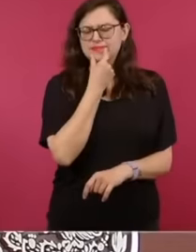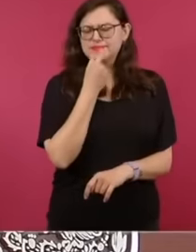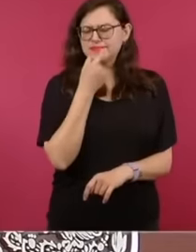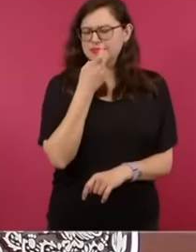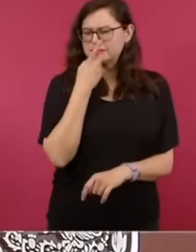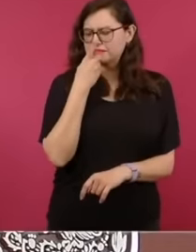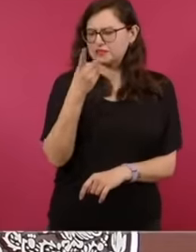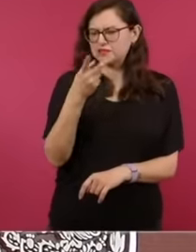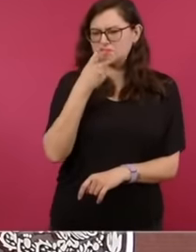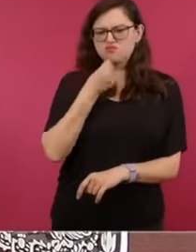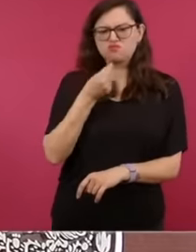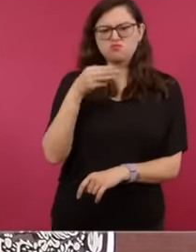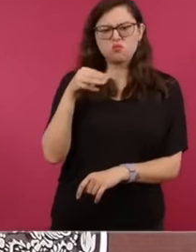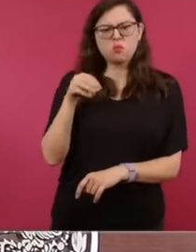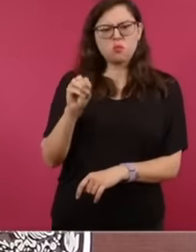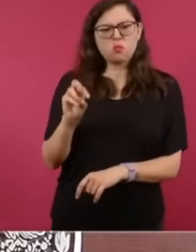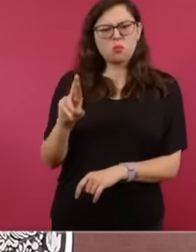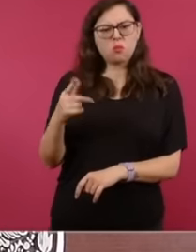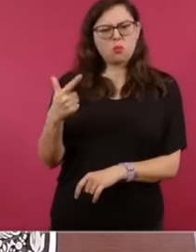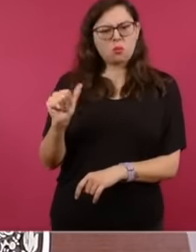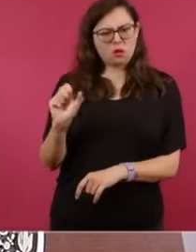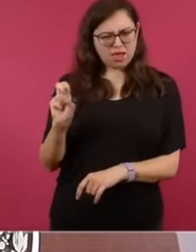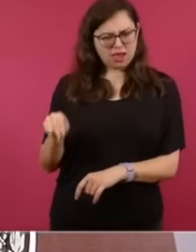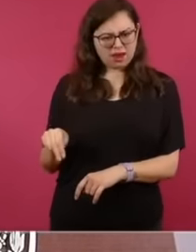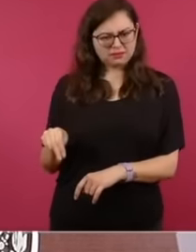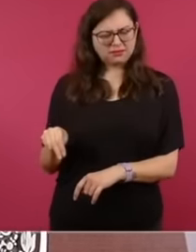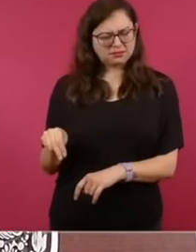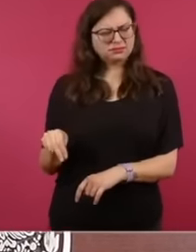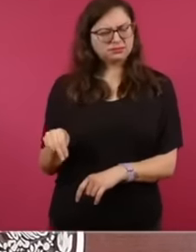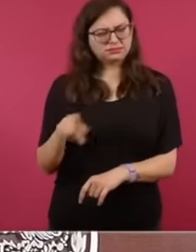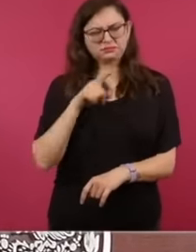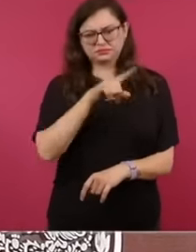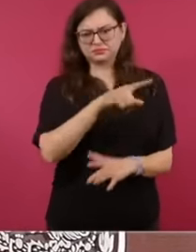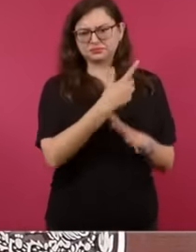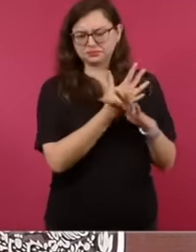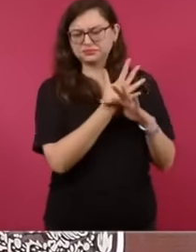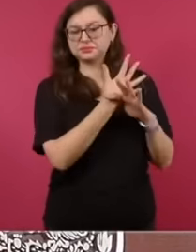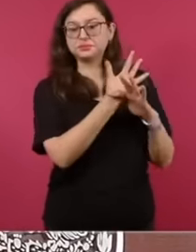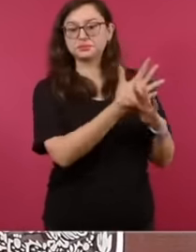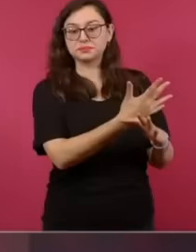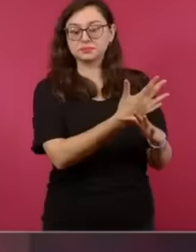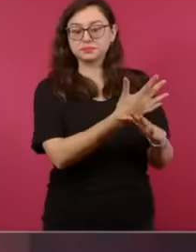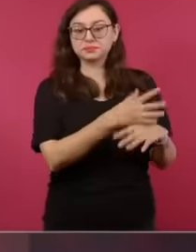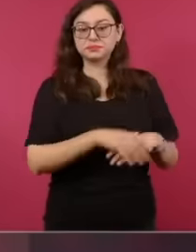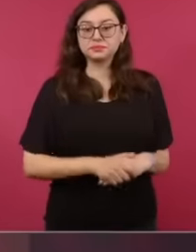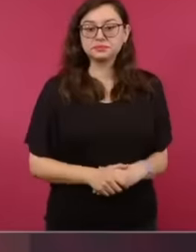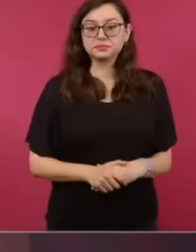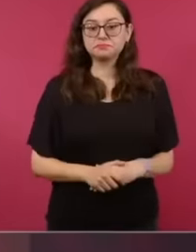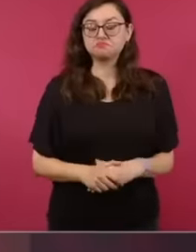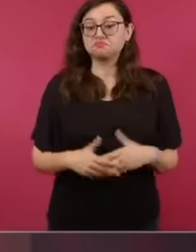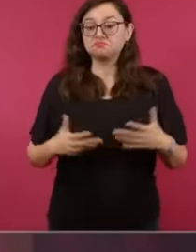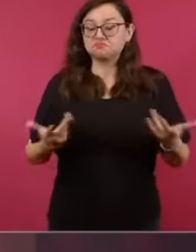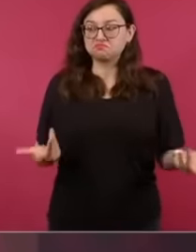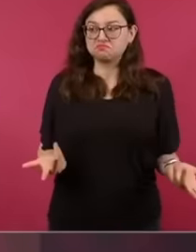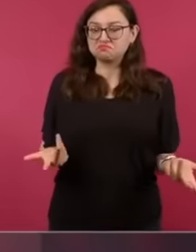sí, de que dio a conocer que desde los años 70